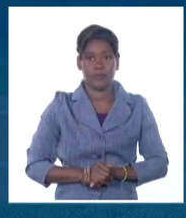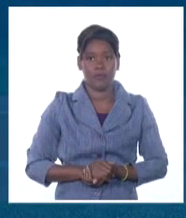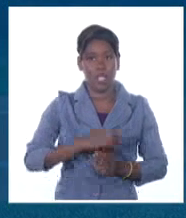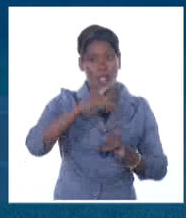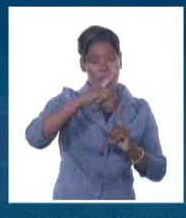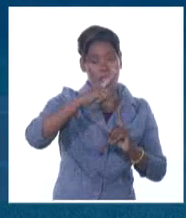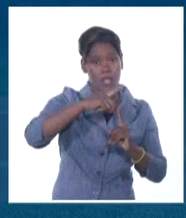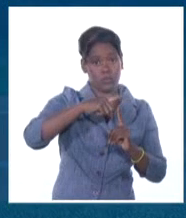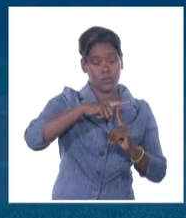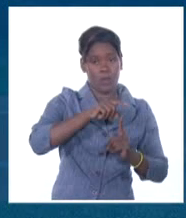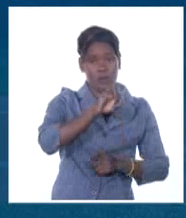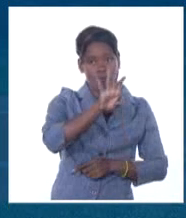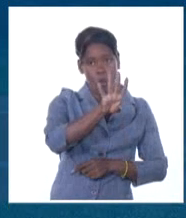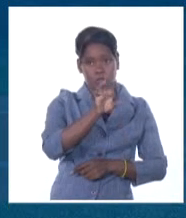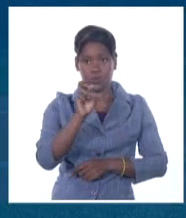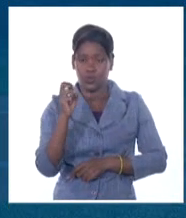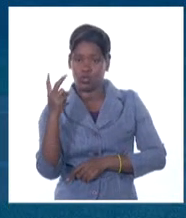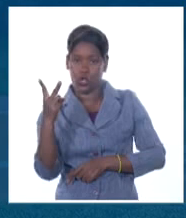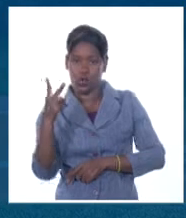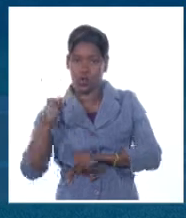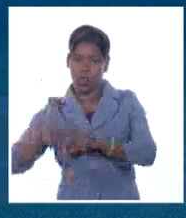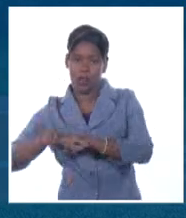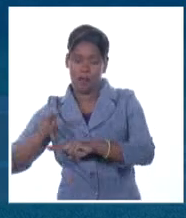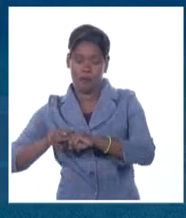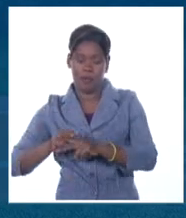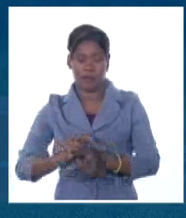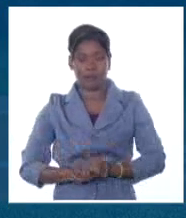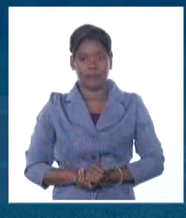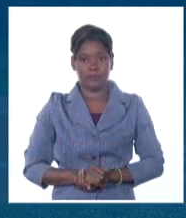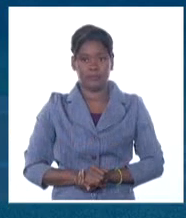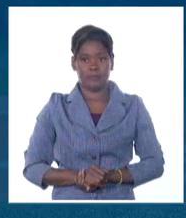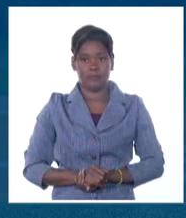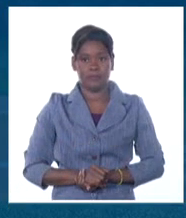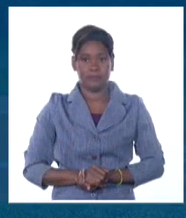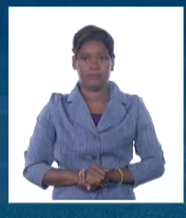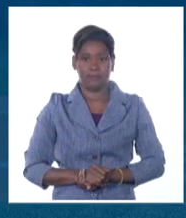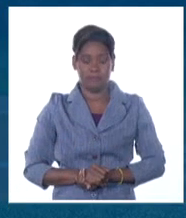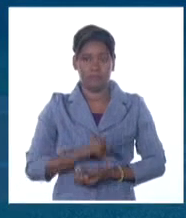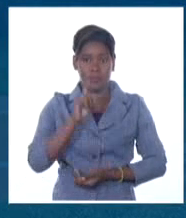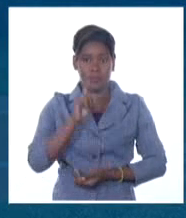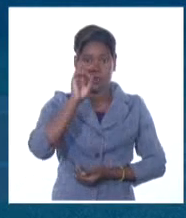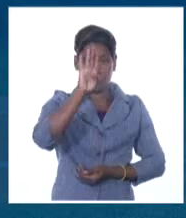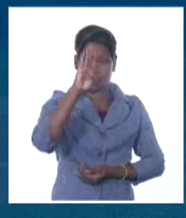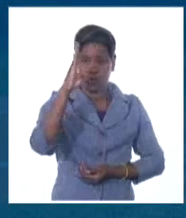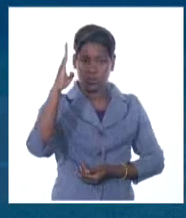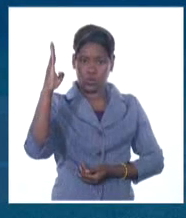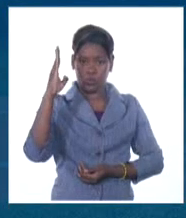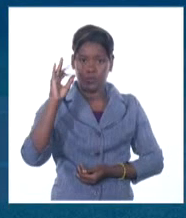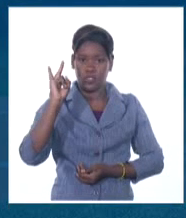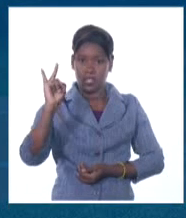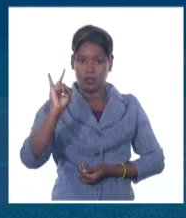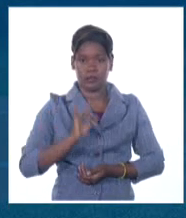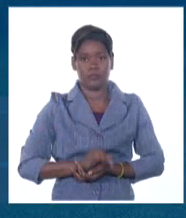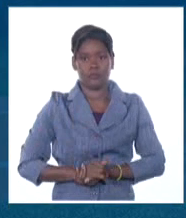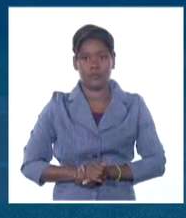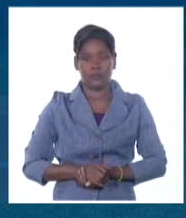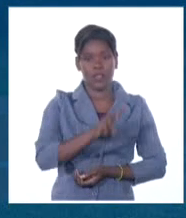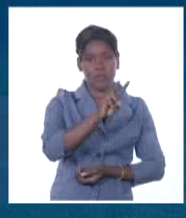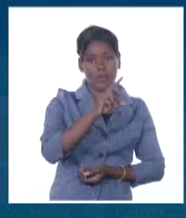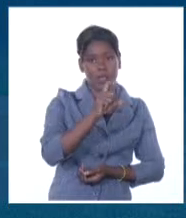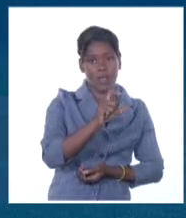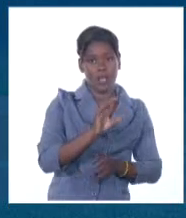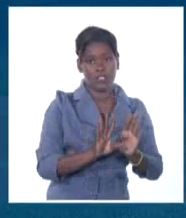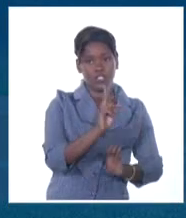Rivera. Las Tunas aventajó a Industriales 4-2 con el séptimo salvado de Alberto Pablo Civil. Villa Clara le ganó a